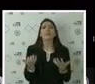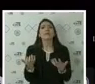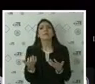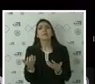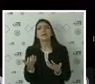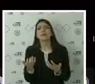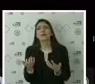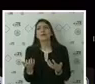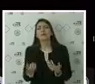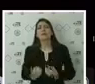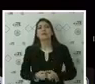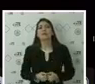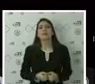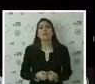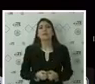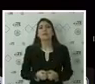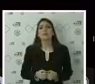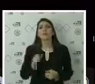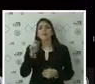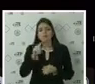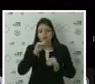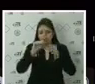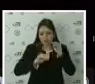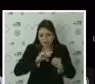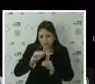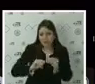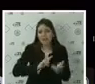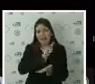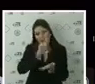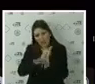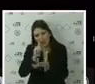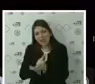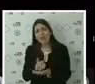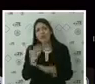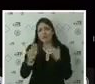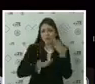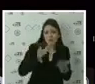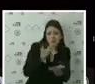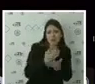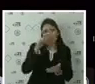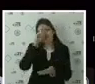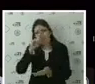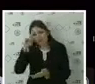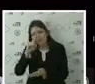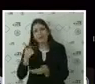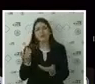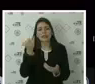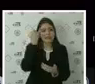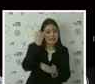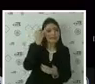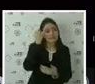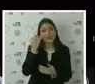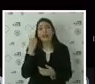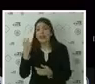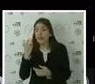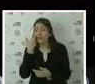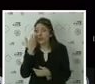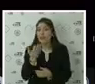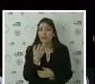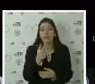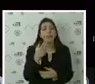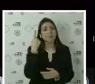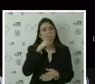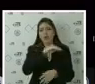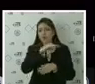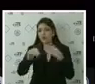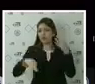cabo en las leyes que realizamos, en las propuestas de ley, en las iniciativas. Tratamos de tomar en cuenta